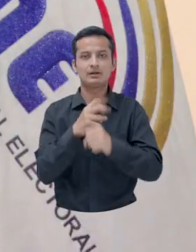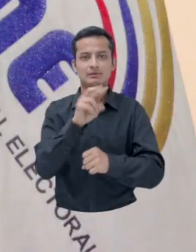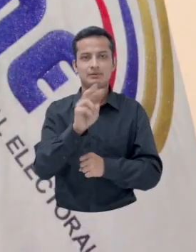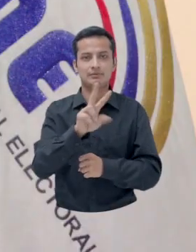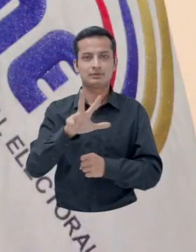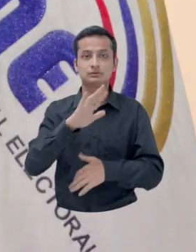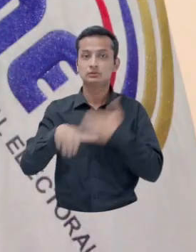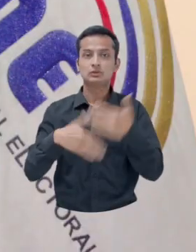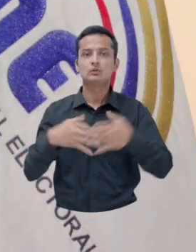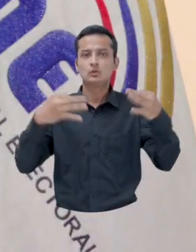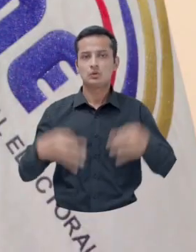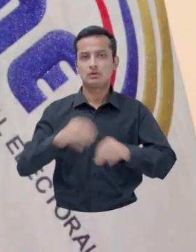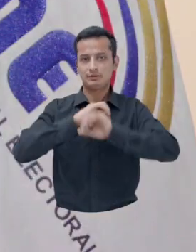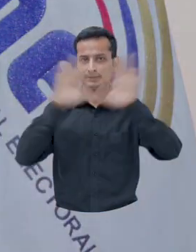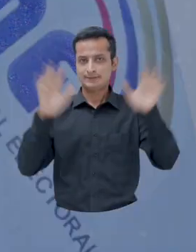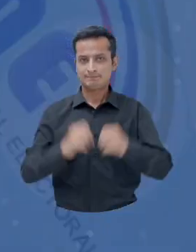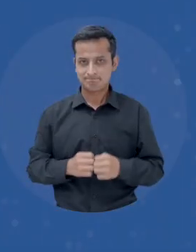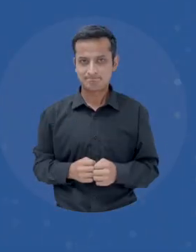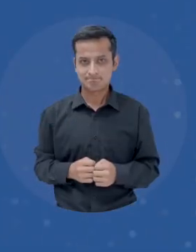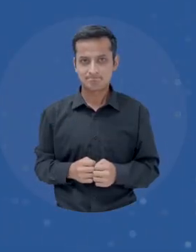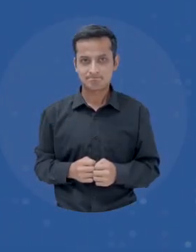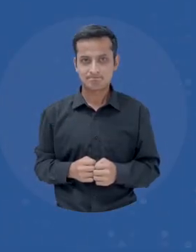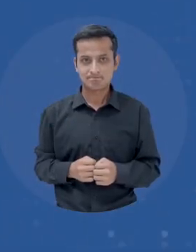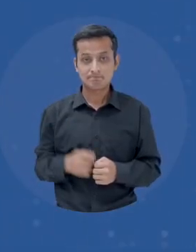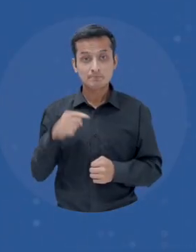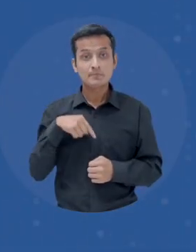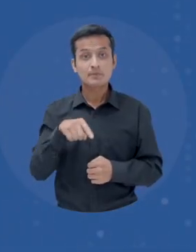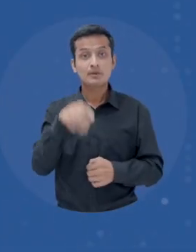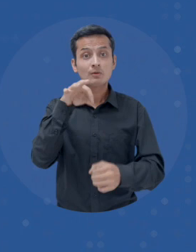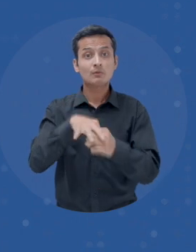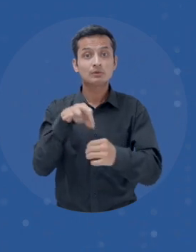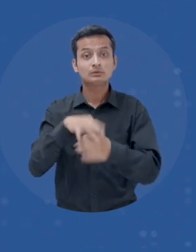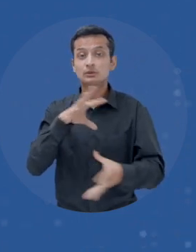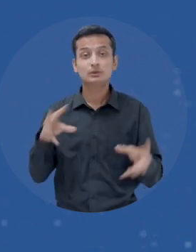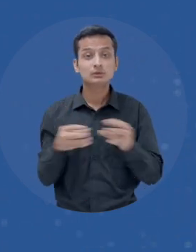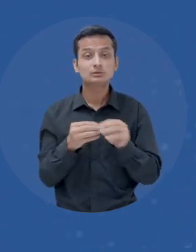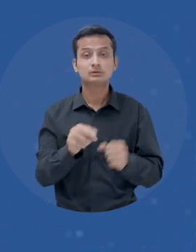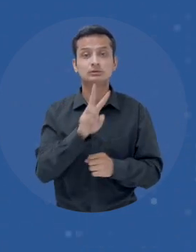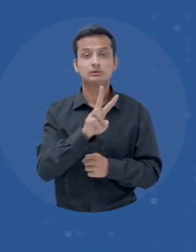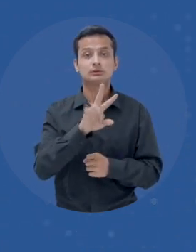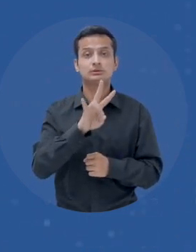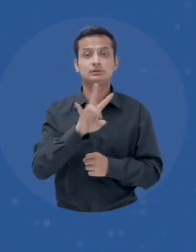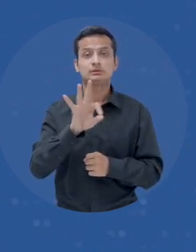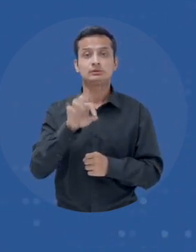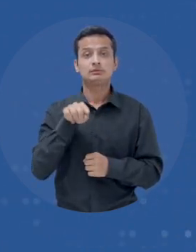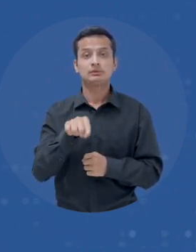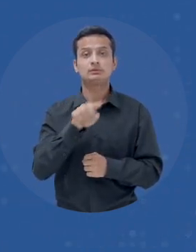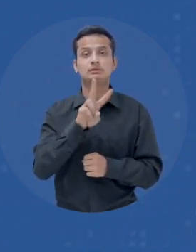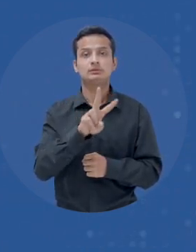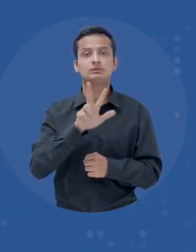Damos garantía de transparencia. En este proceso electoral, contaremos con